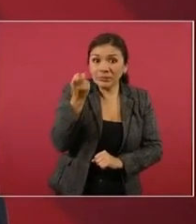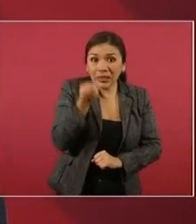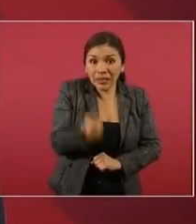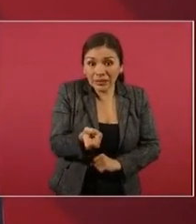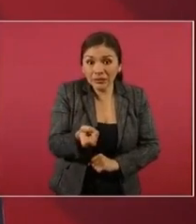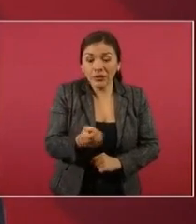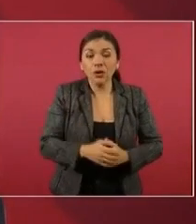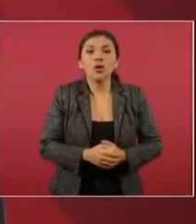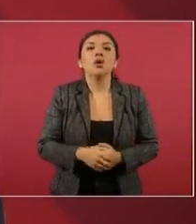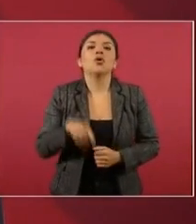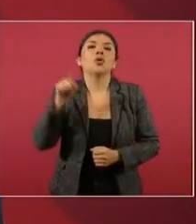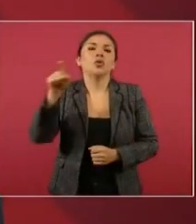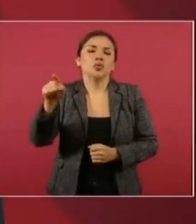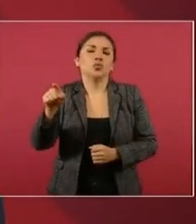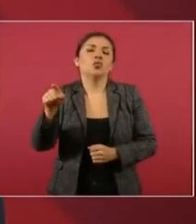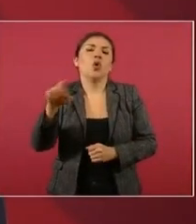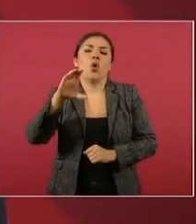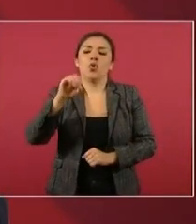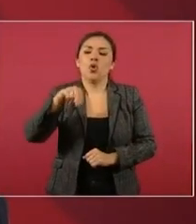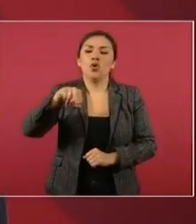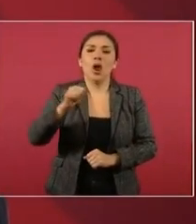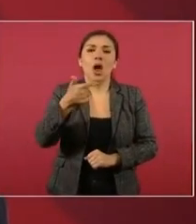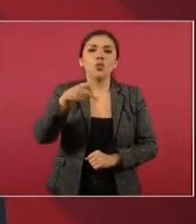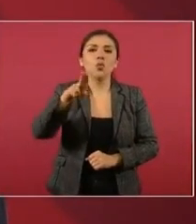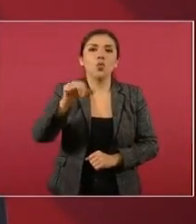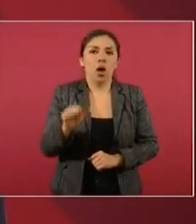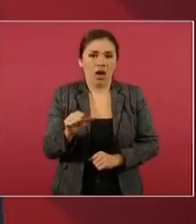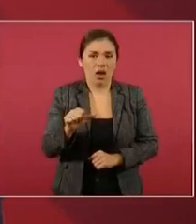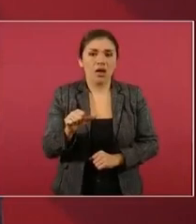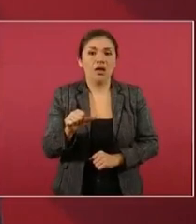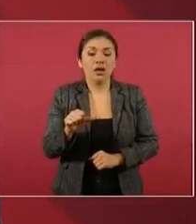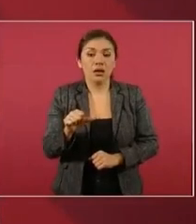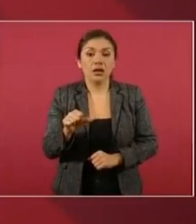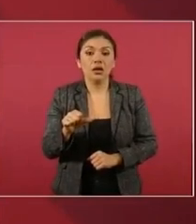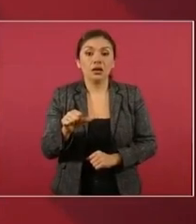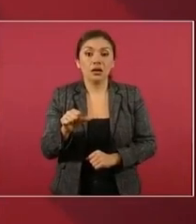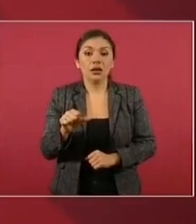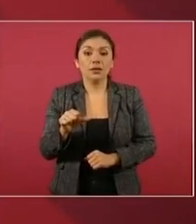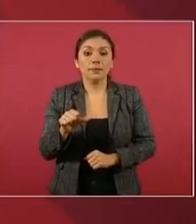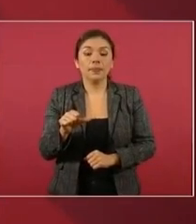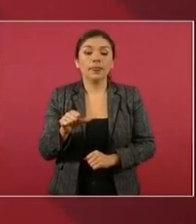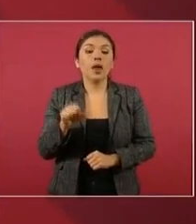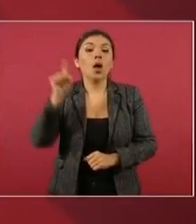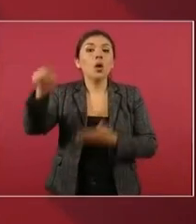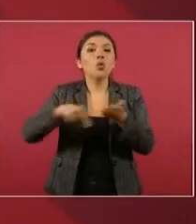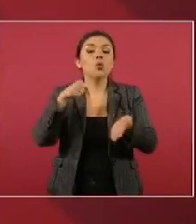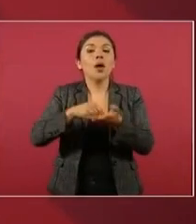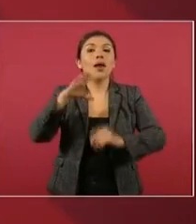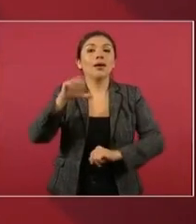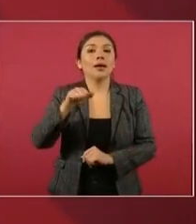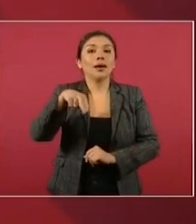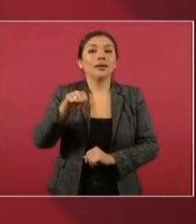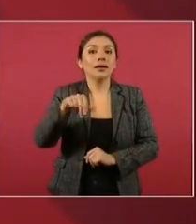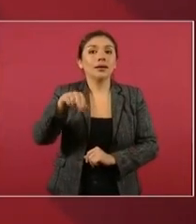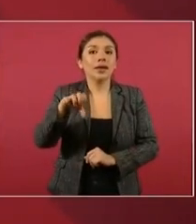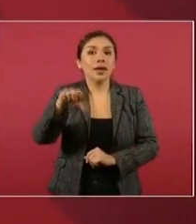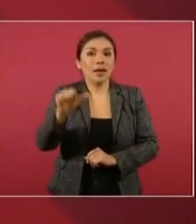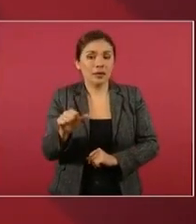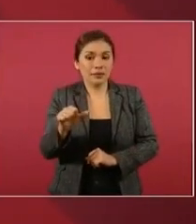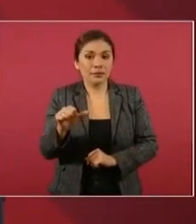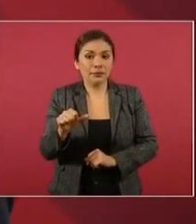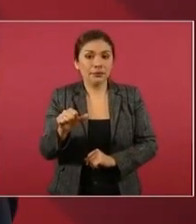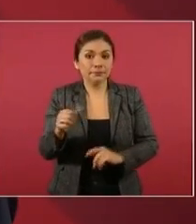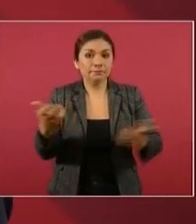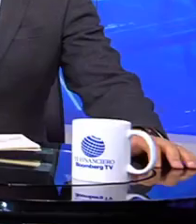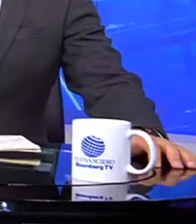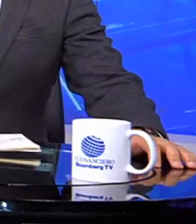ley no va a poder accederlo por los requisitos laborales en tiempo de cotización. De acuerdo, Mario. Gracias